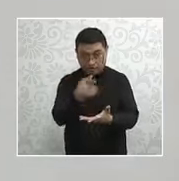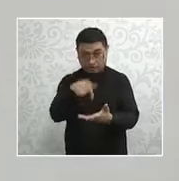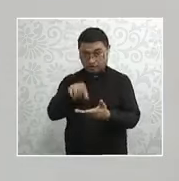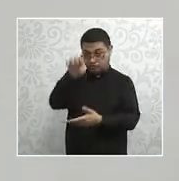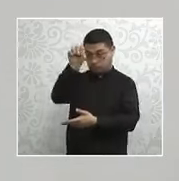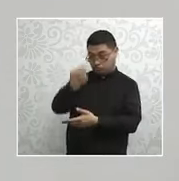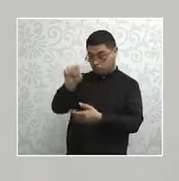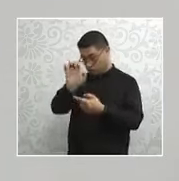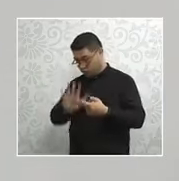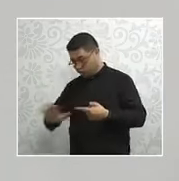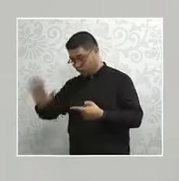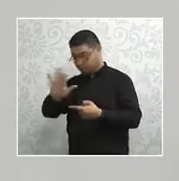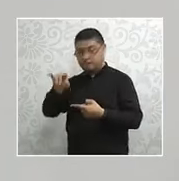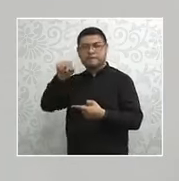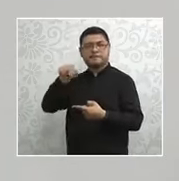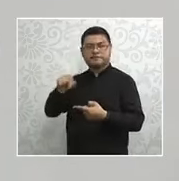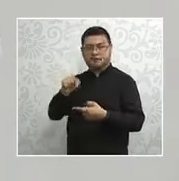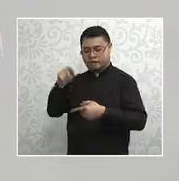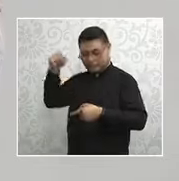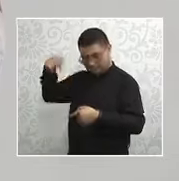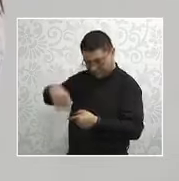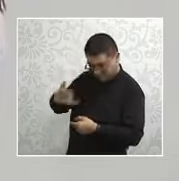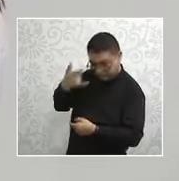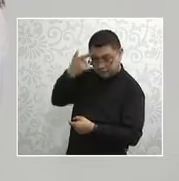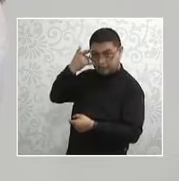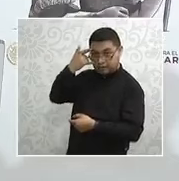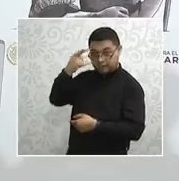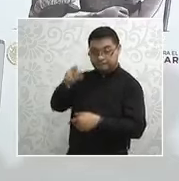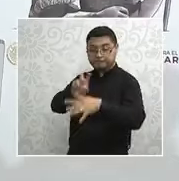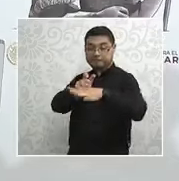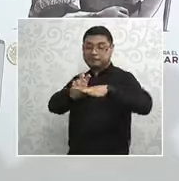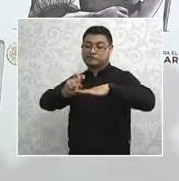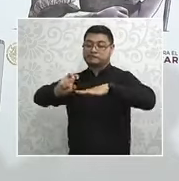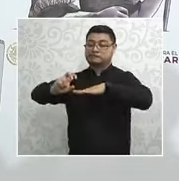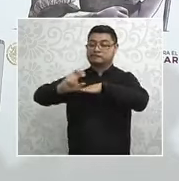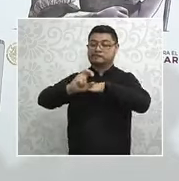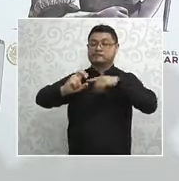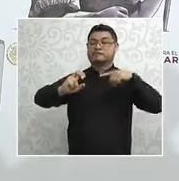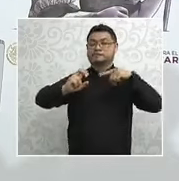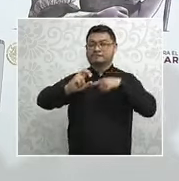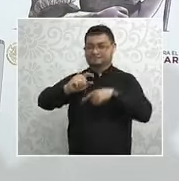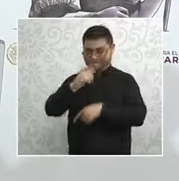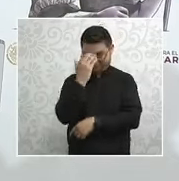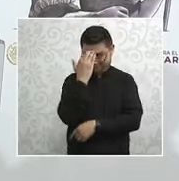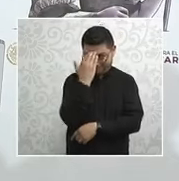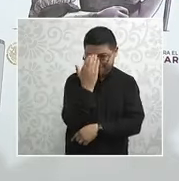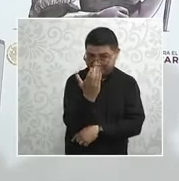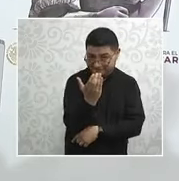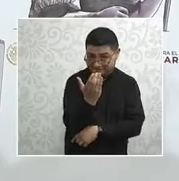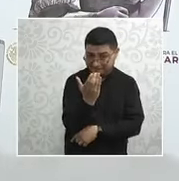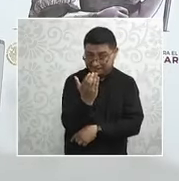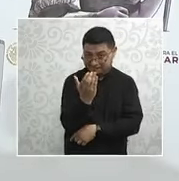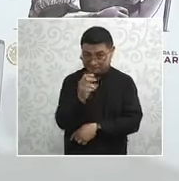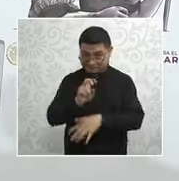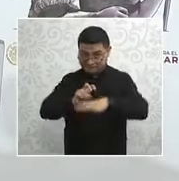en particular en Campeche el trena conocen el tren